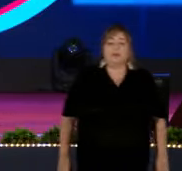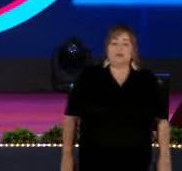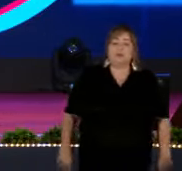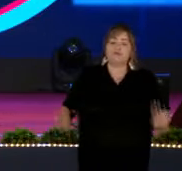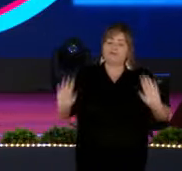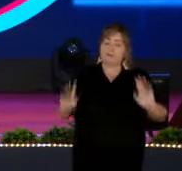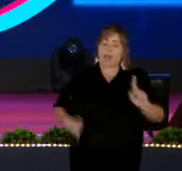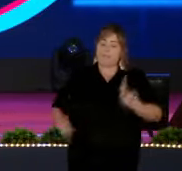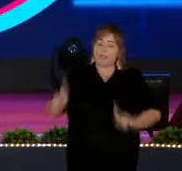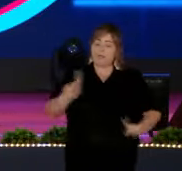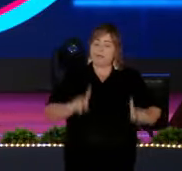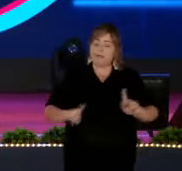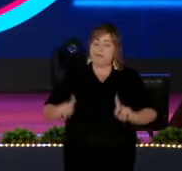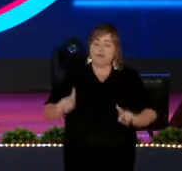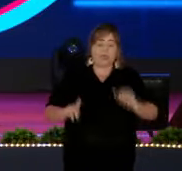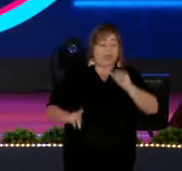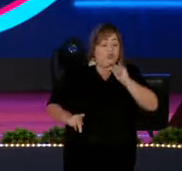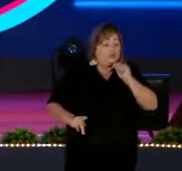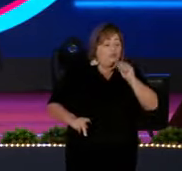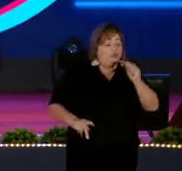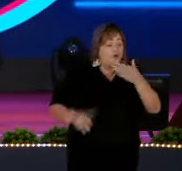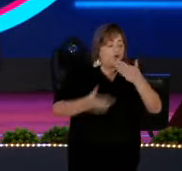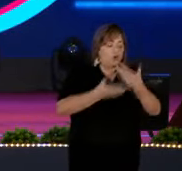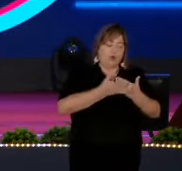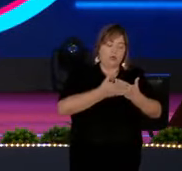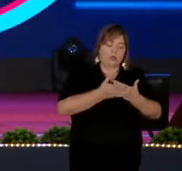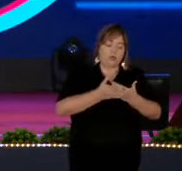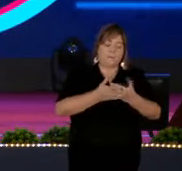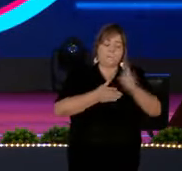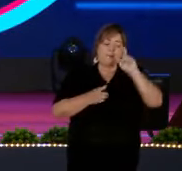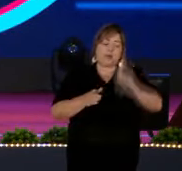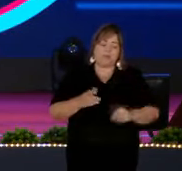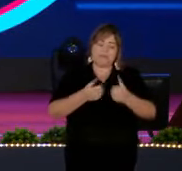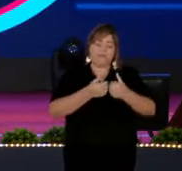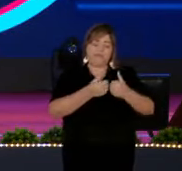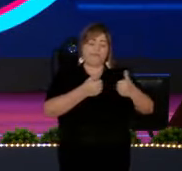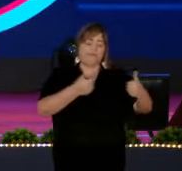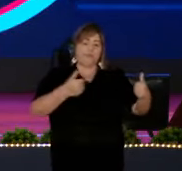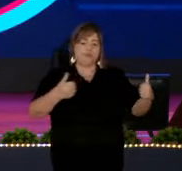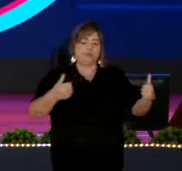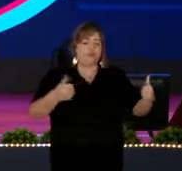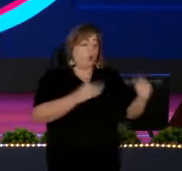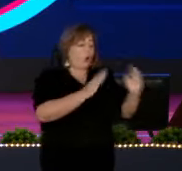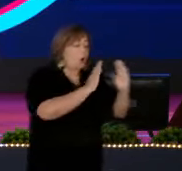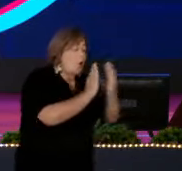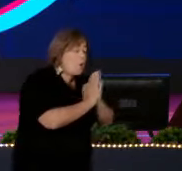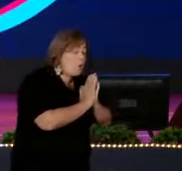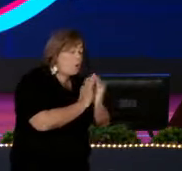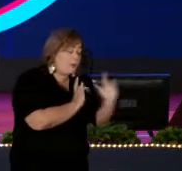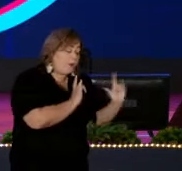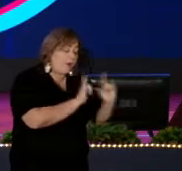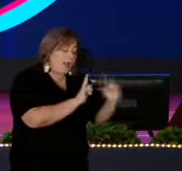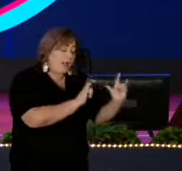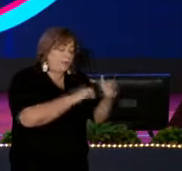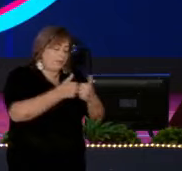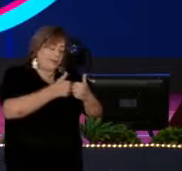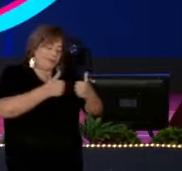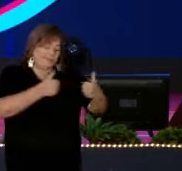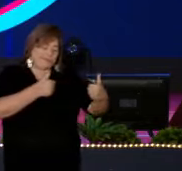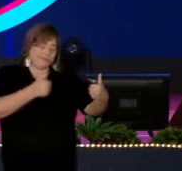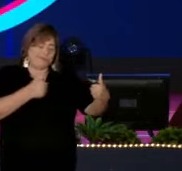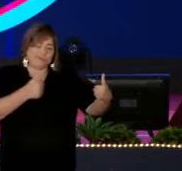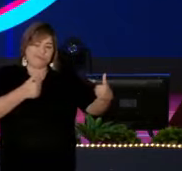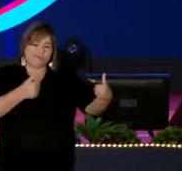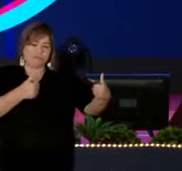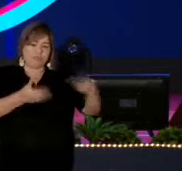porque te están dañando a ti. Manténlos al margen, ora por ellos, ámalos porque hay que amar, pero